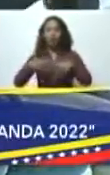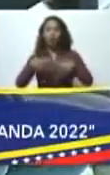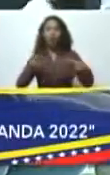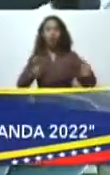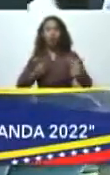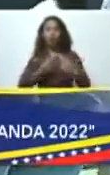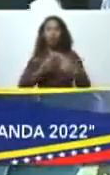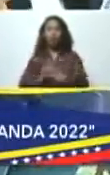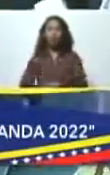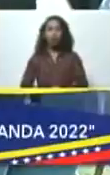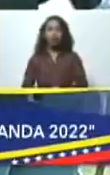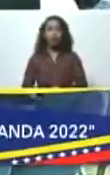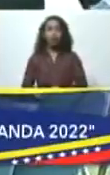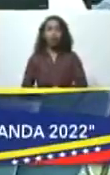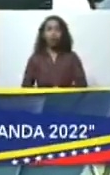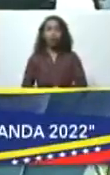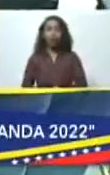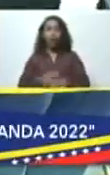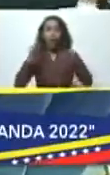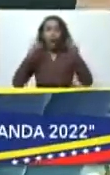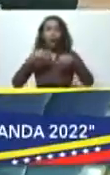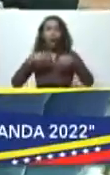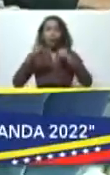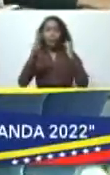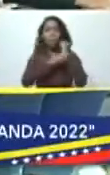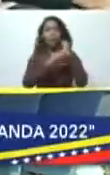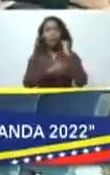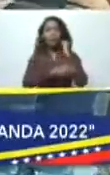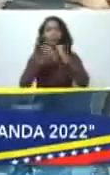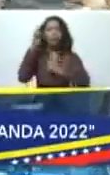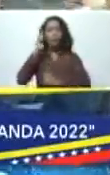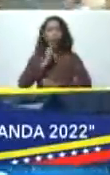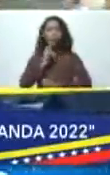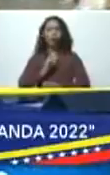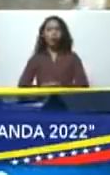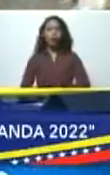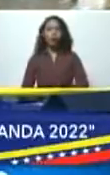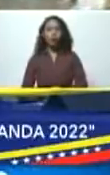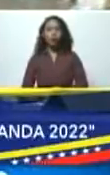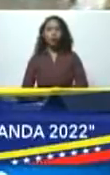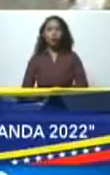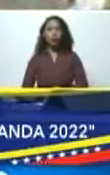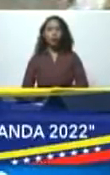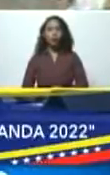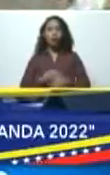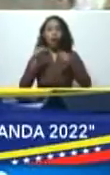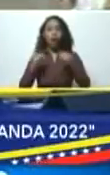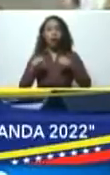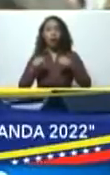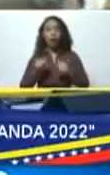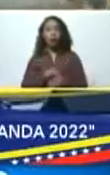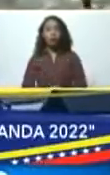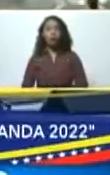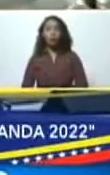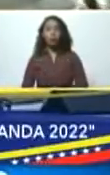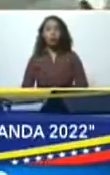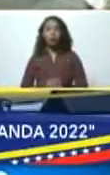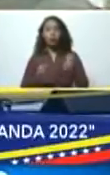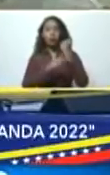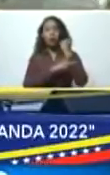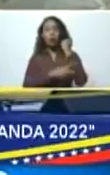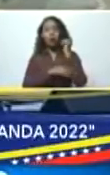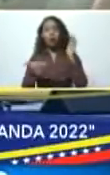encuentro. Aquí en el Parque Simón Bolívar. Precisamente parque